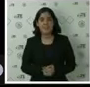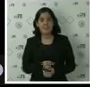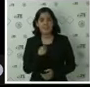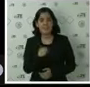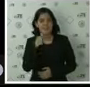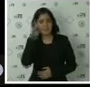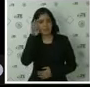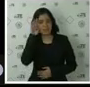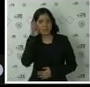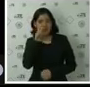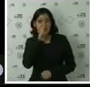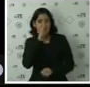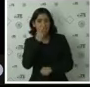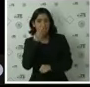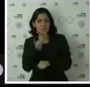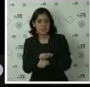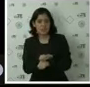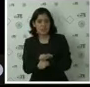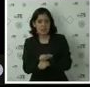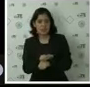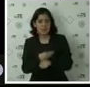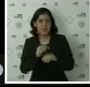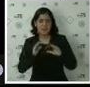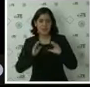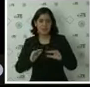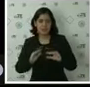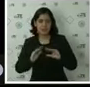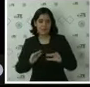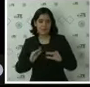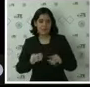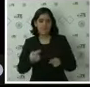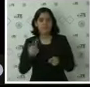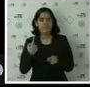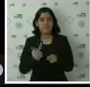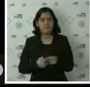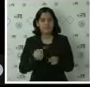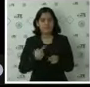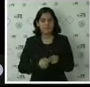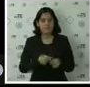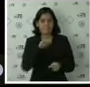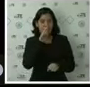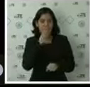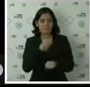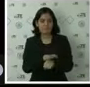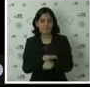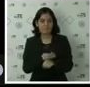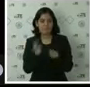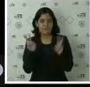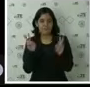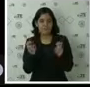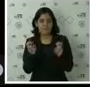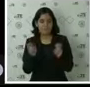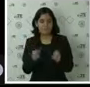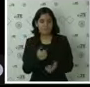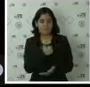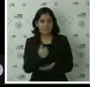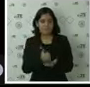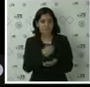tú que le correspondería la labor de educar y desde luego también formar en ciudadanía? Muchas gracias, Miguel.